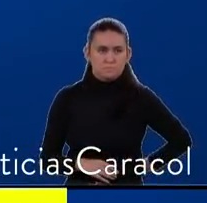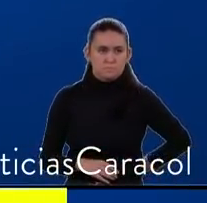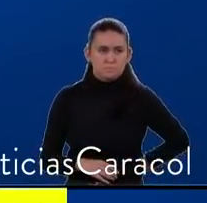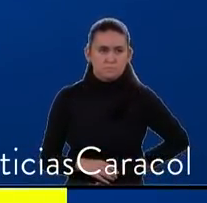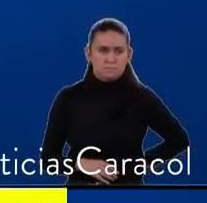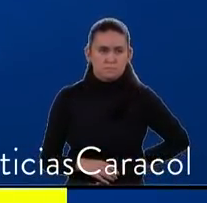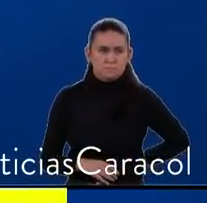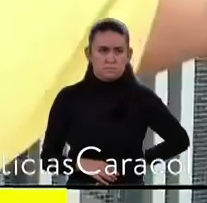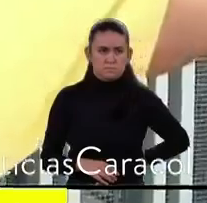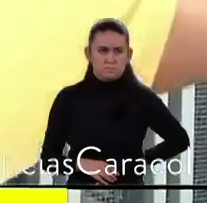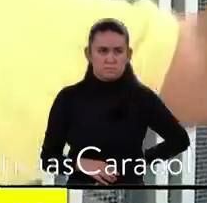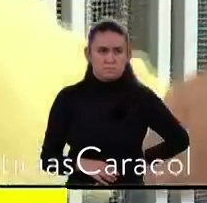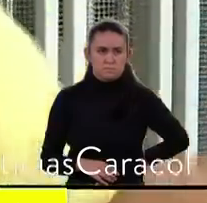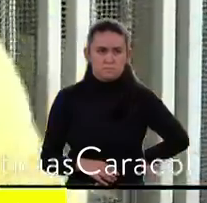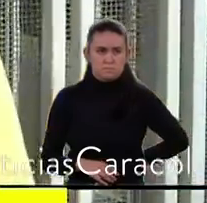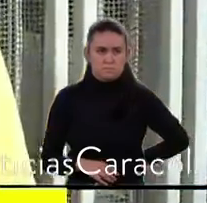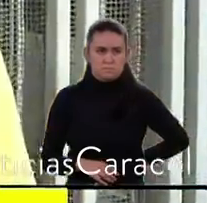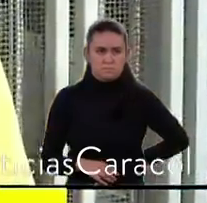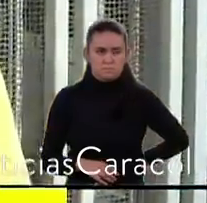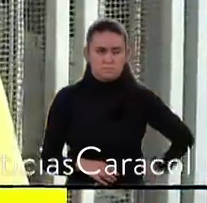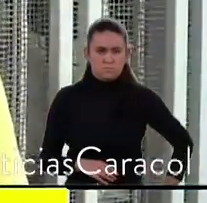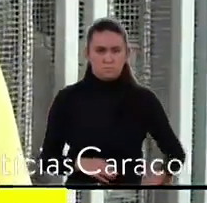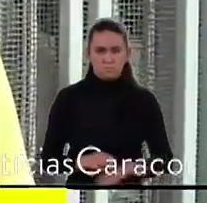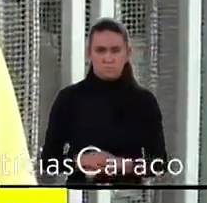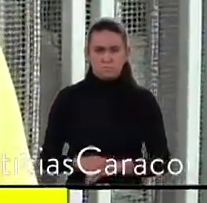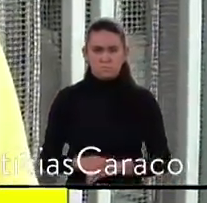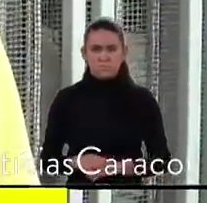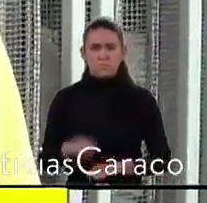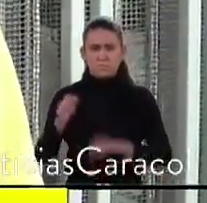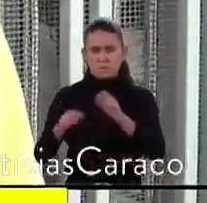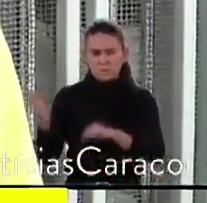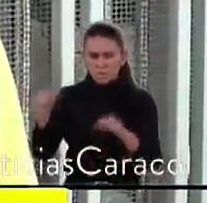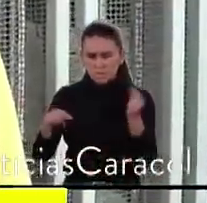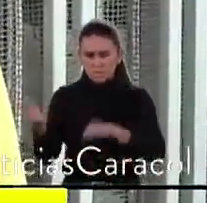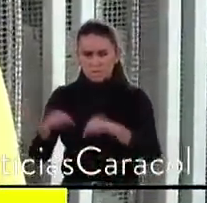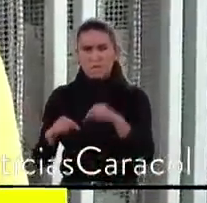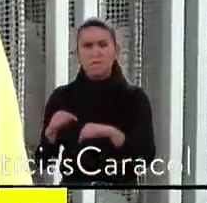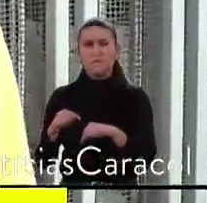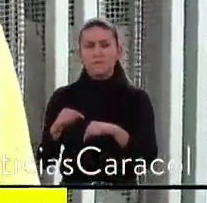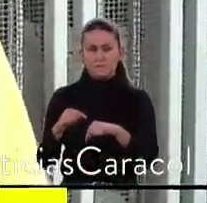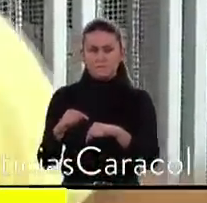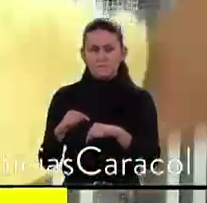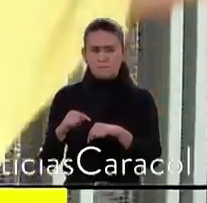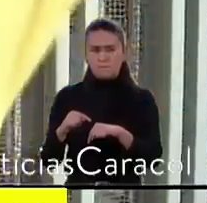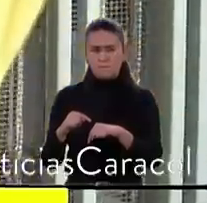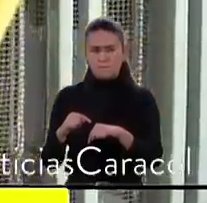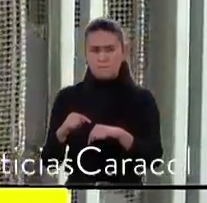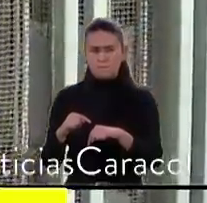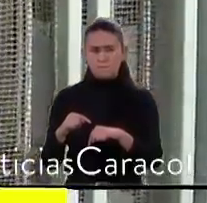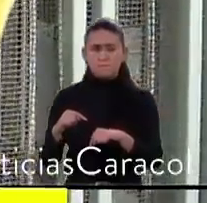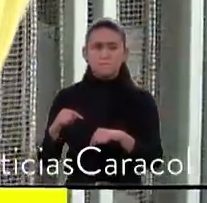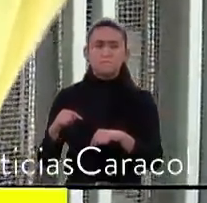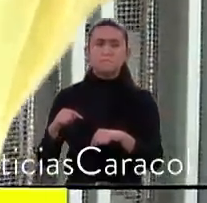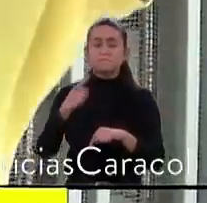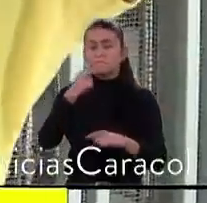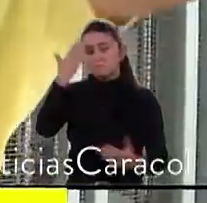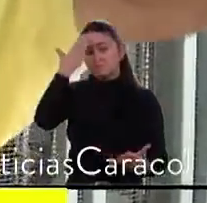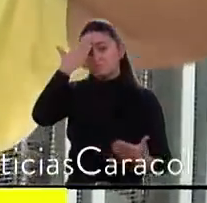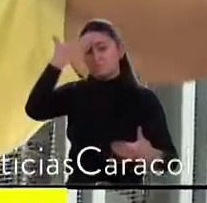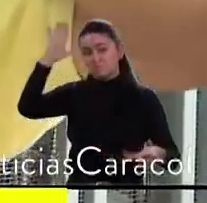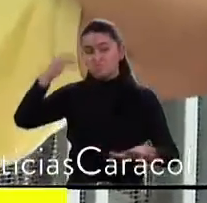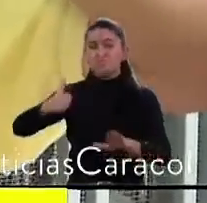Al fin llegaron, llegó una máquina. ¿Ah? ¿Cómo? Tres casas en total. No sé, dicen que para atrás también